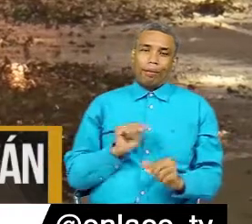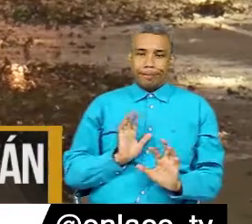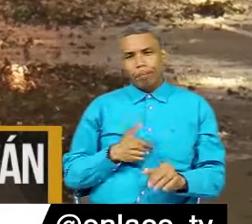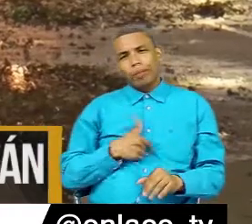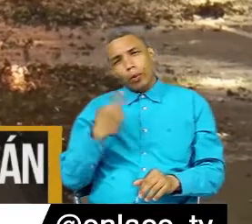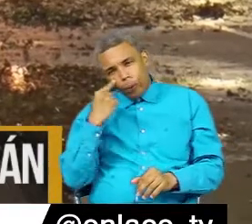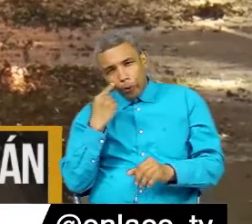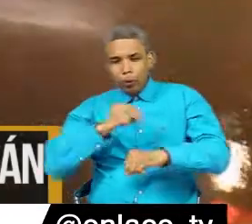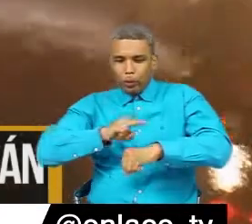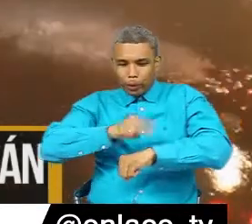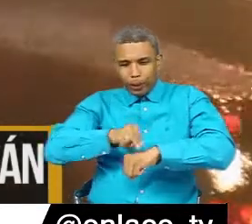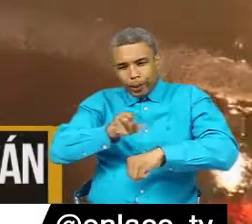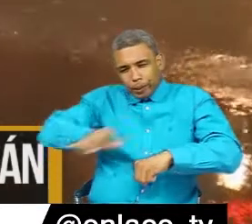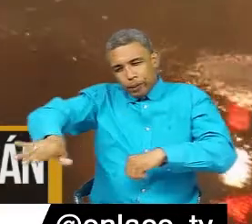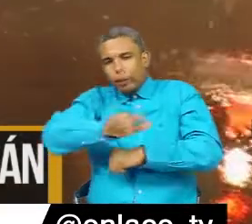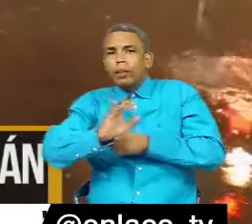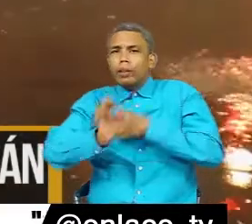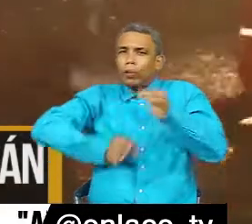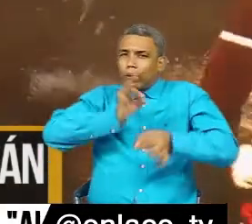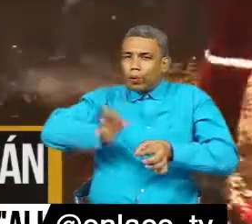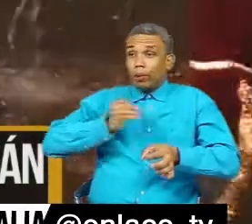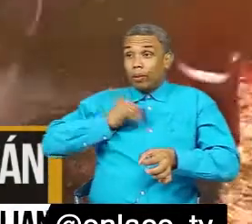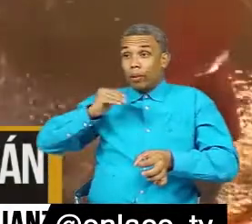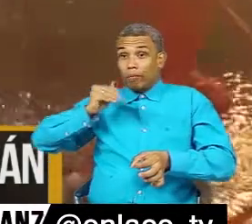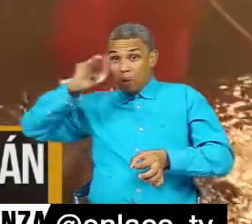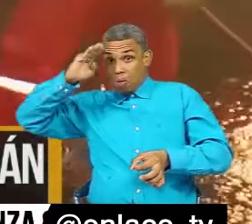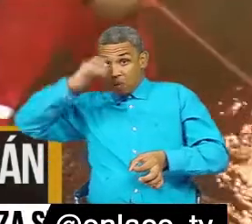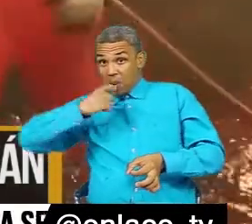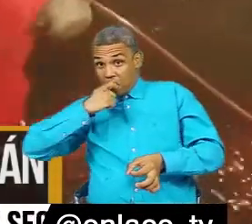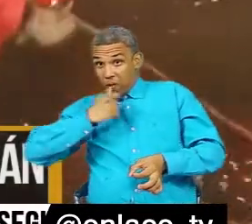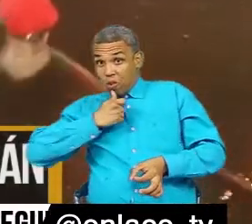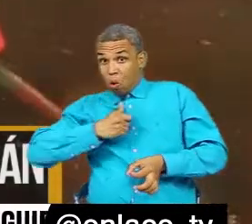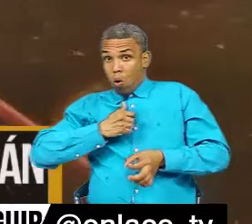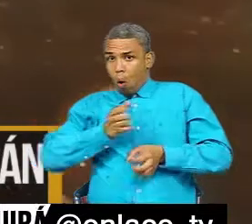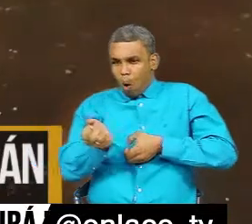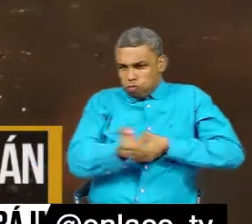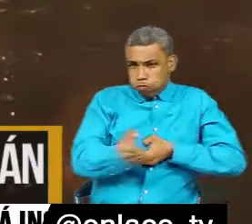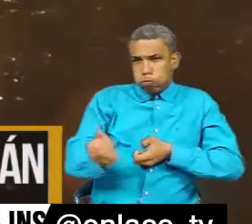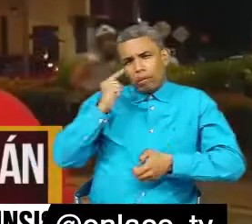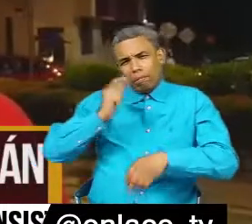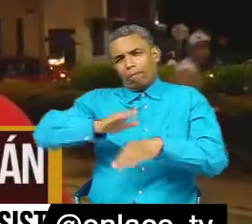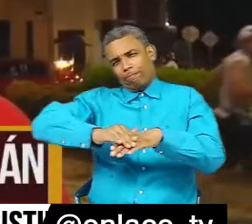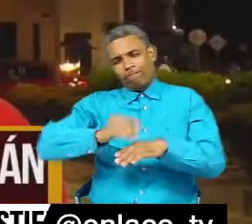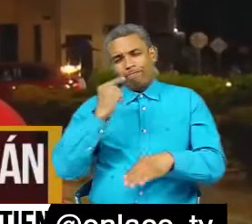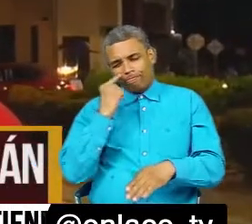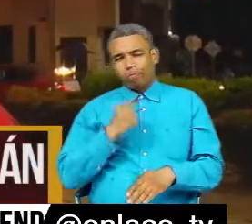llamado a la comunidad para evitar que hechos como este se repitan. En estos momentos estamos